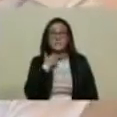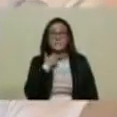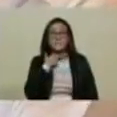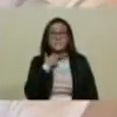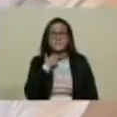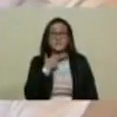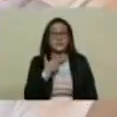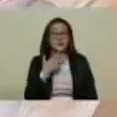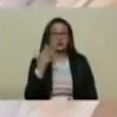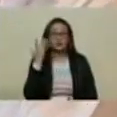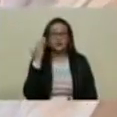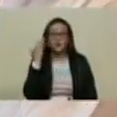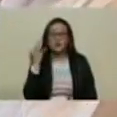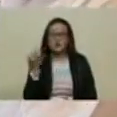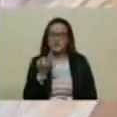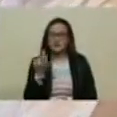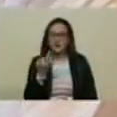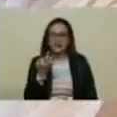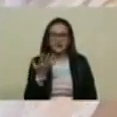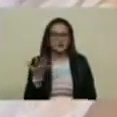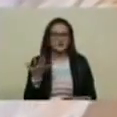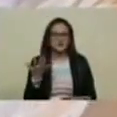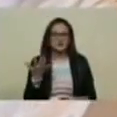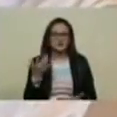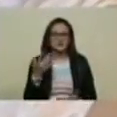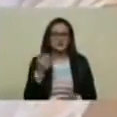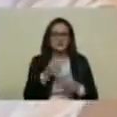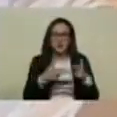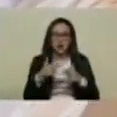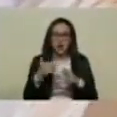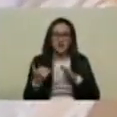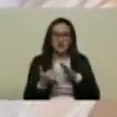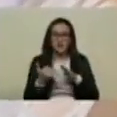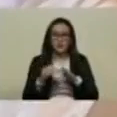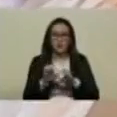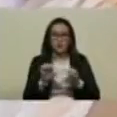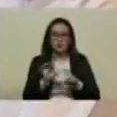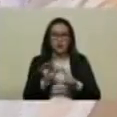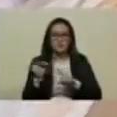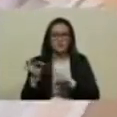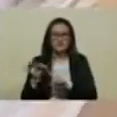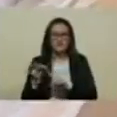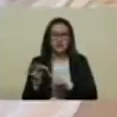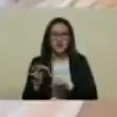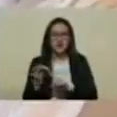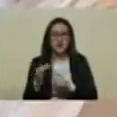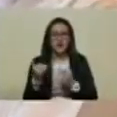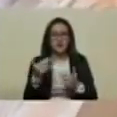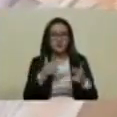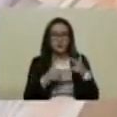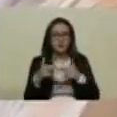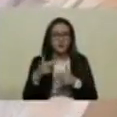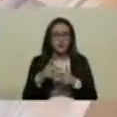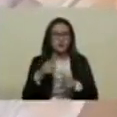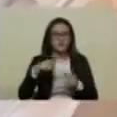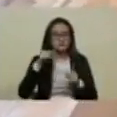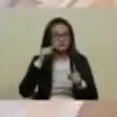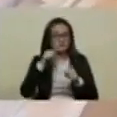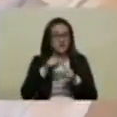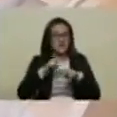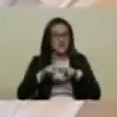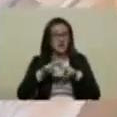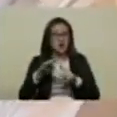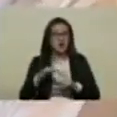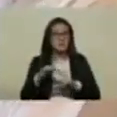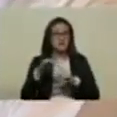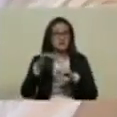sueño hecho realidad de habernos construido el Instituto de Educación Especial Bolivariano Juan Vicente Campo Elías por y para nuestros muchachos con